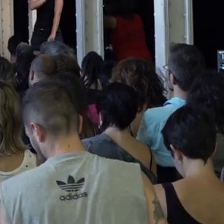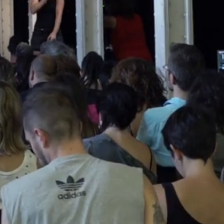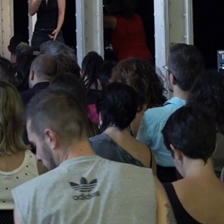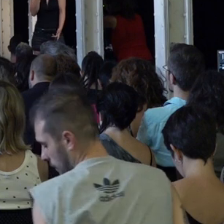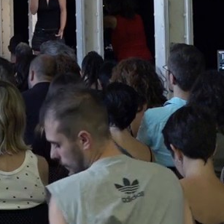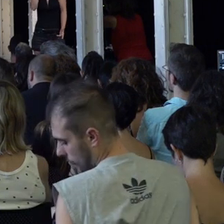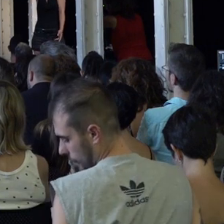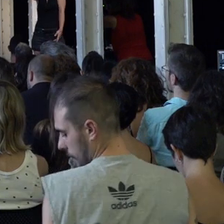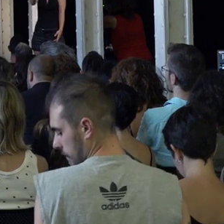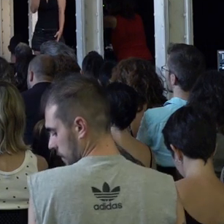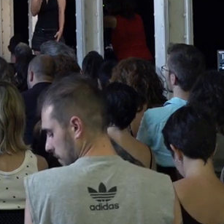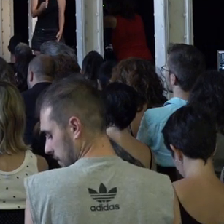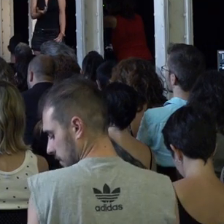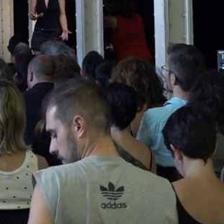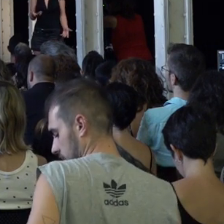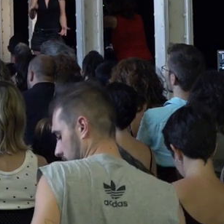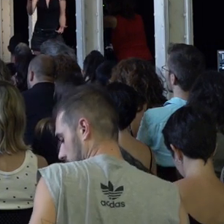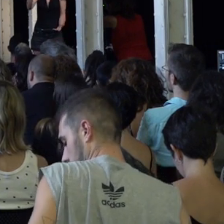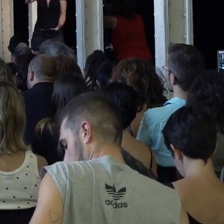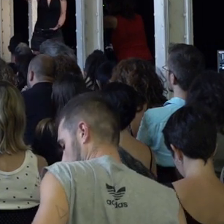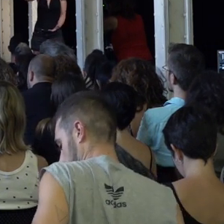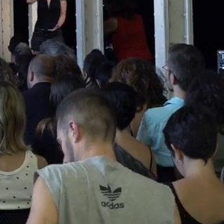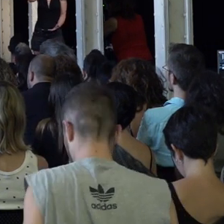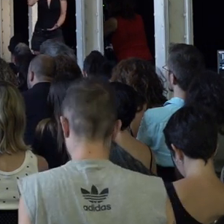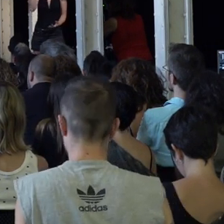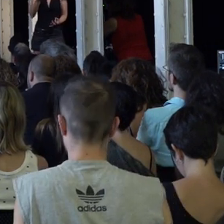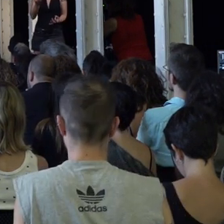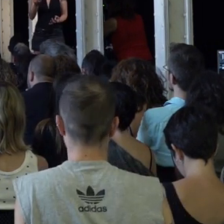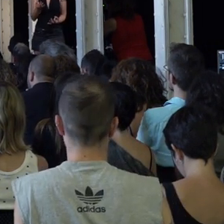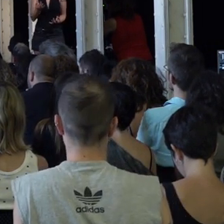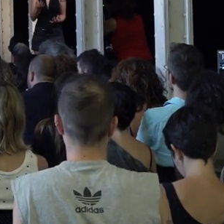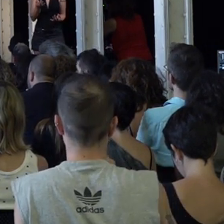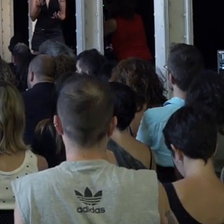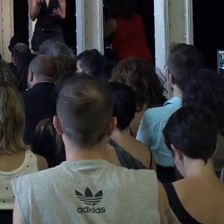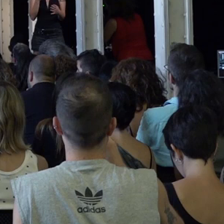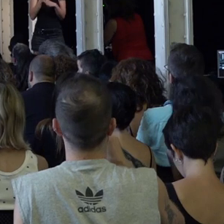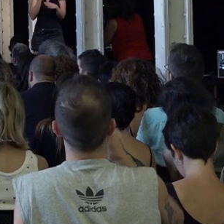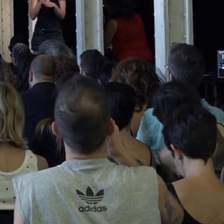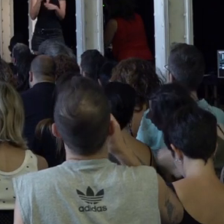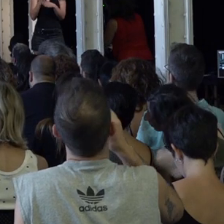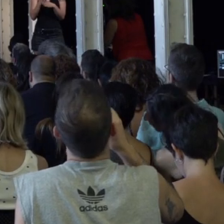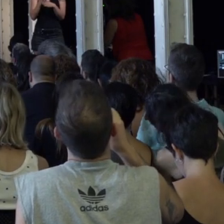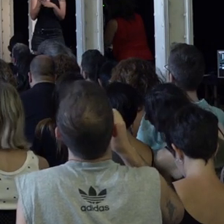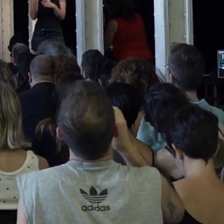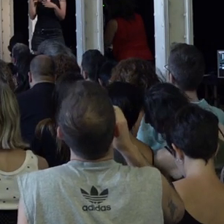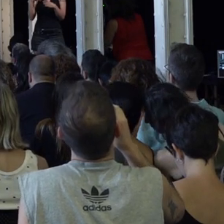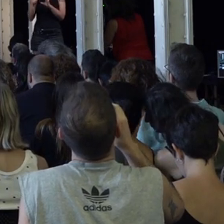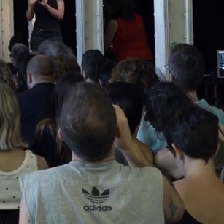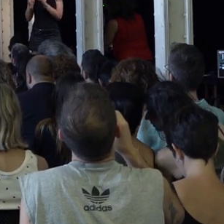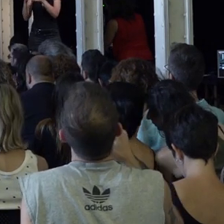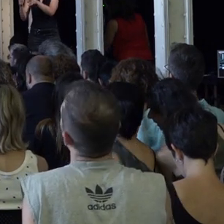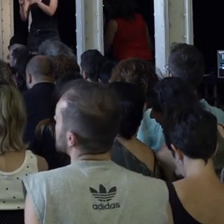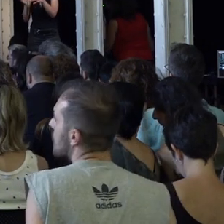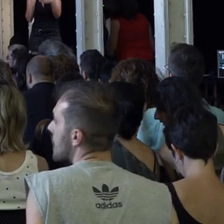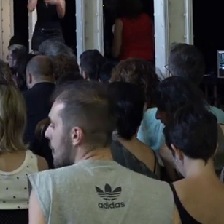de imaginar, ¿no? Y ver qué pensáis de por qué siempre hay esas dificultades para incluir a ese